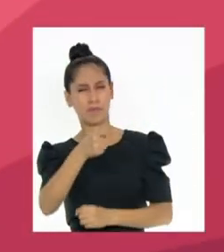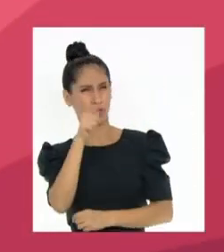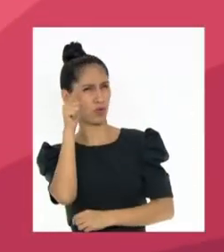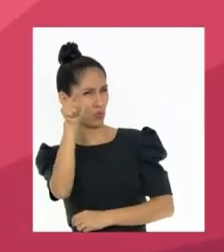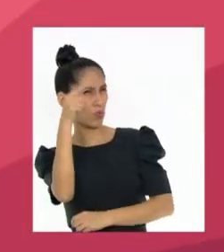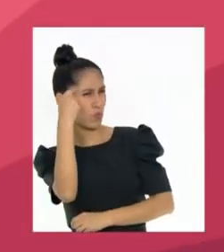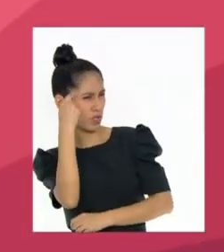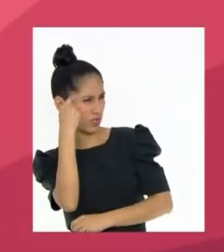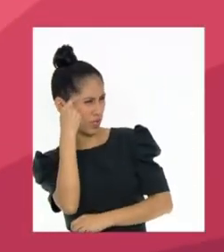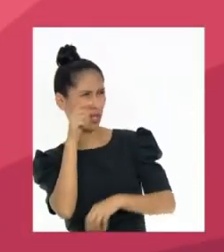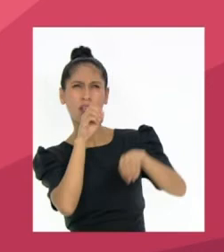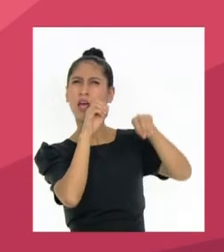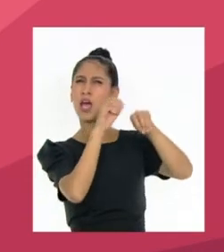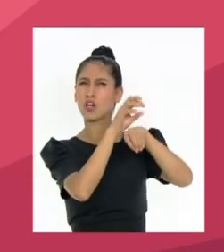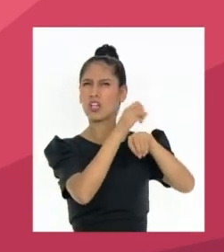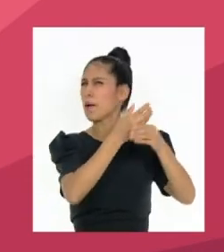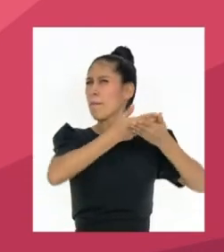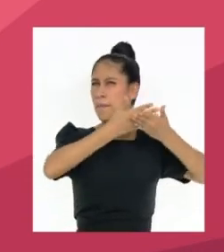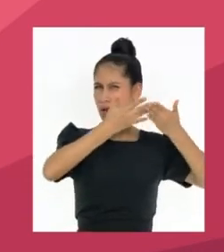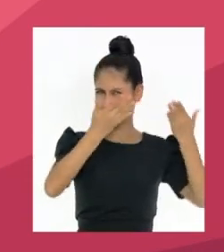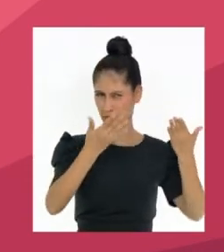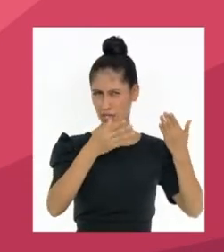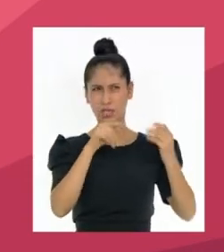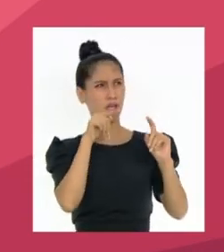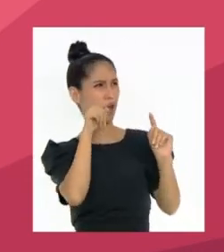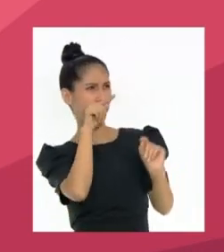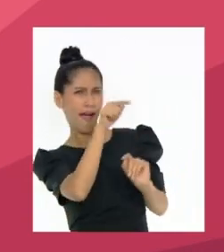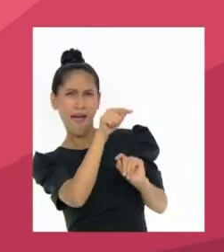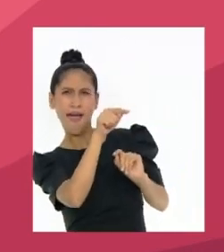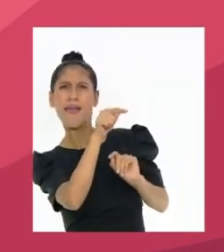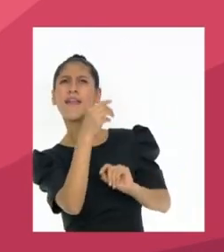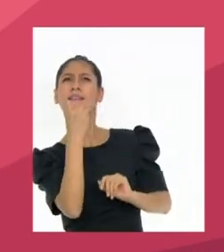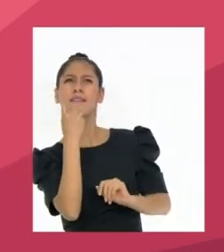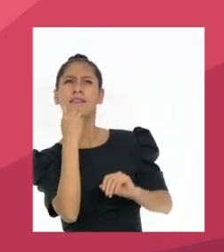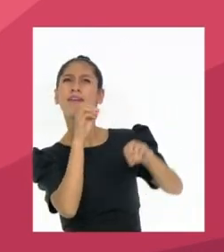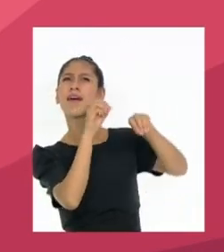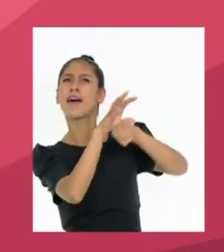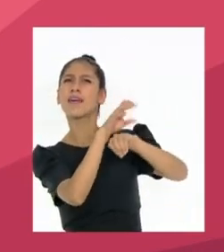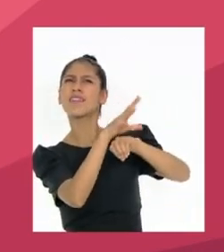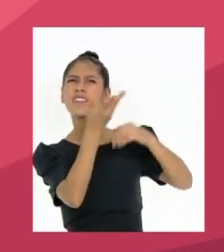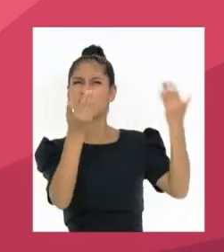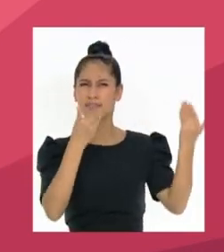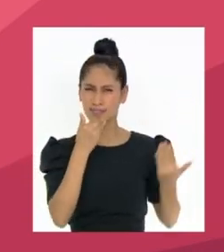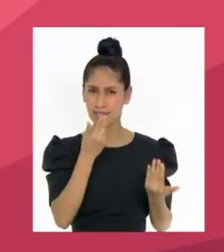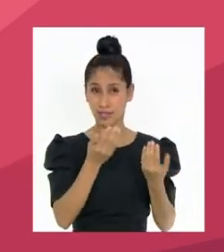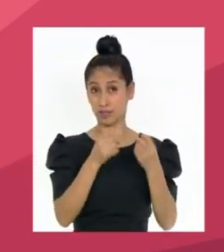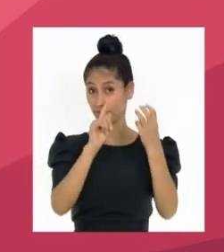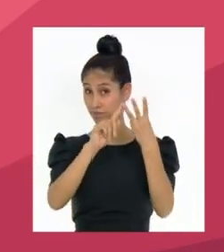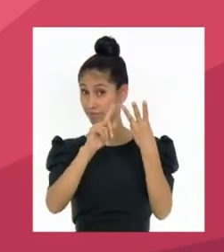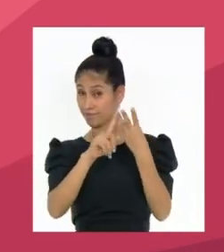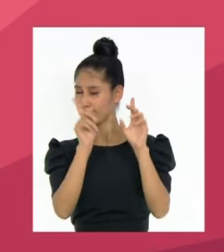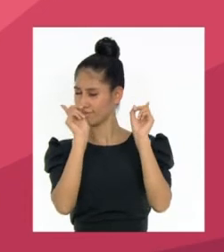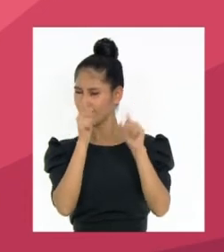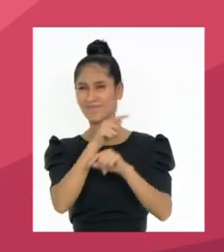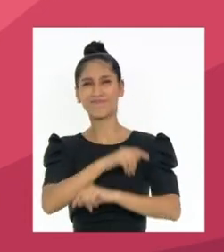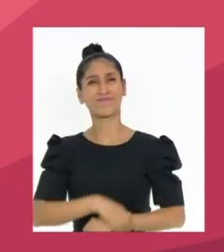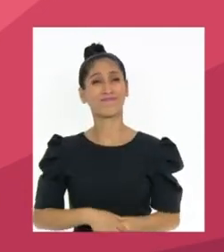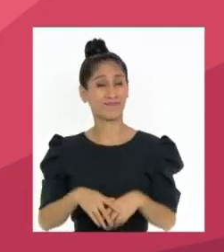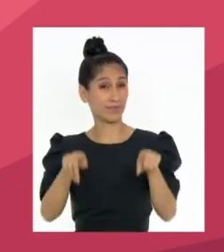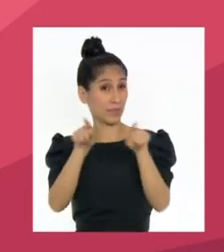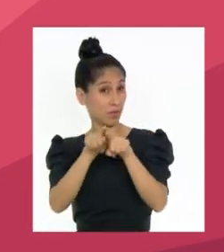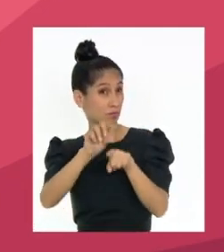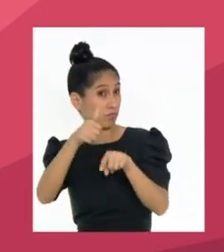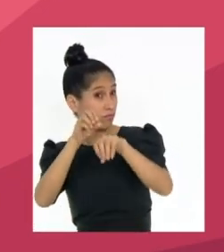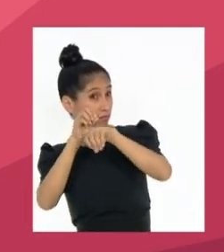dirigida la recomendación, porque puede generar más impacto si se redacta en segunda persona. Tú. Muy bien. ¿Algo